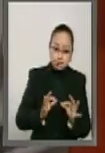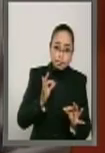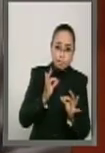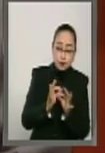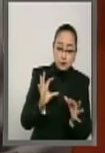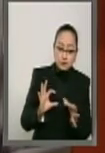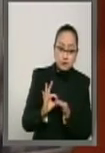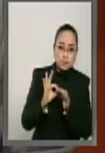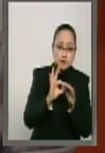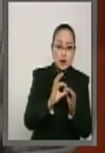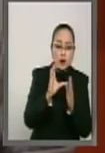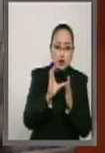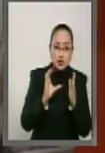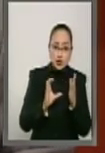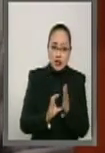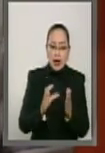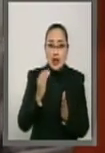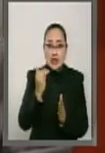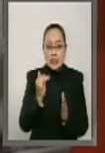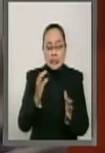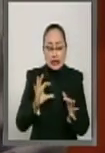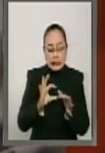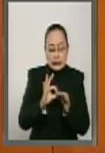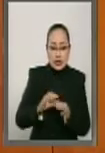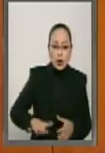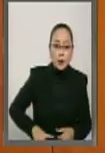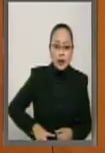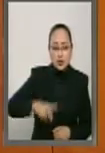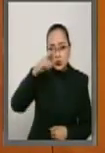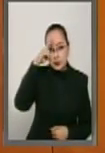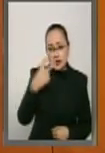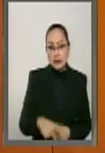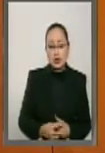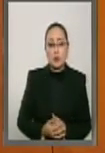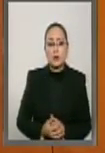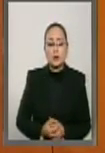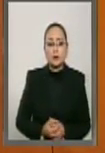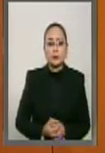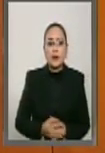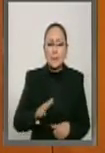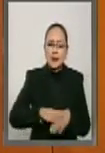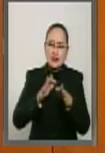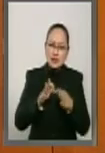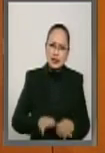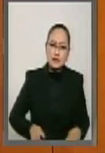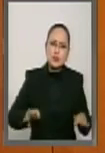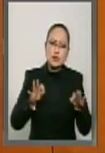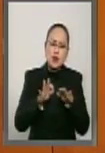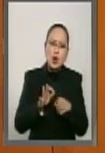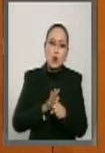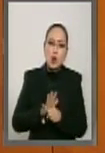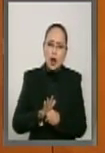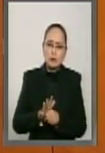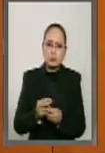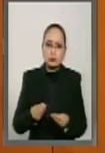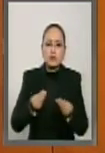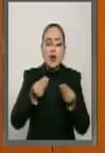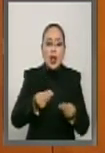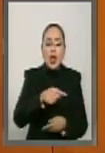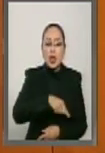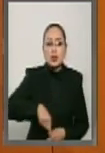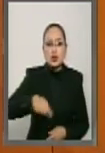constitucional y convencional del Estado mexicano. Y más importante aún, brindaremos